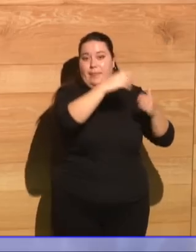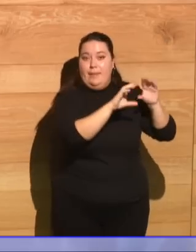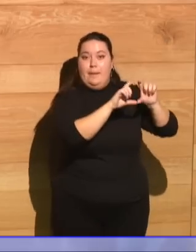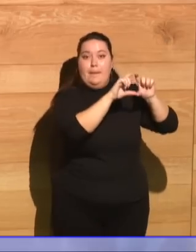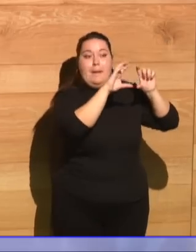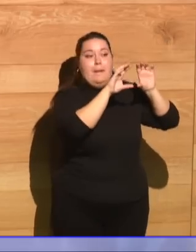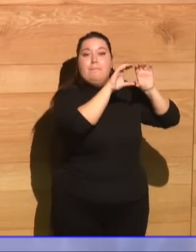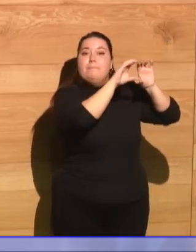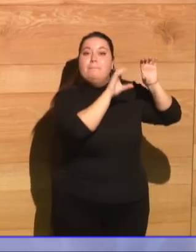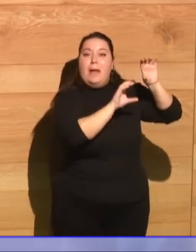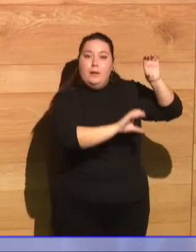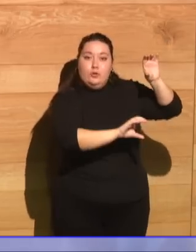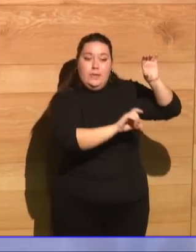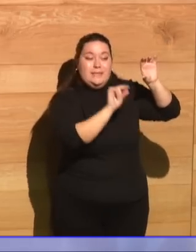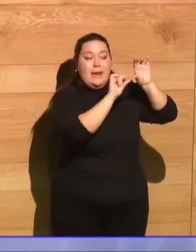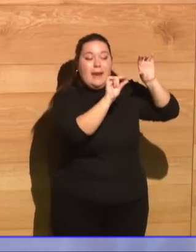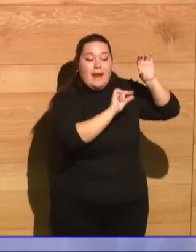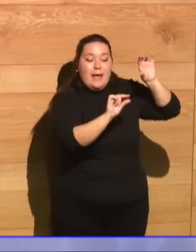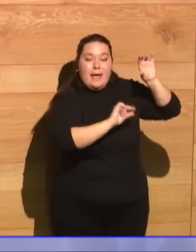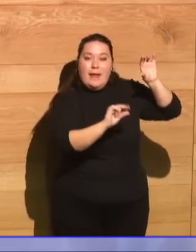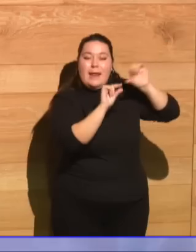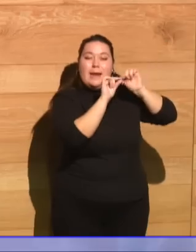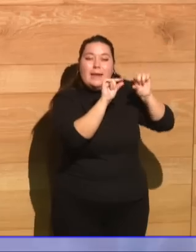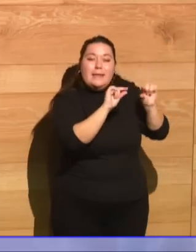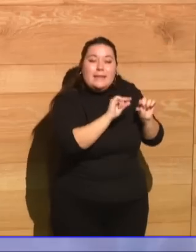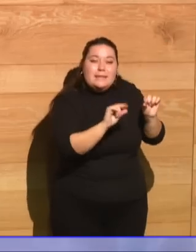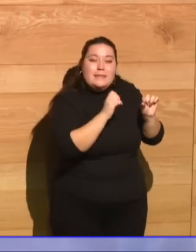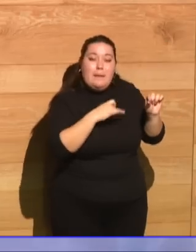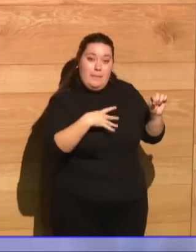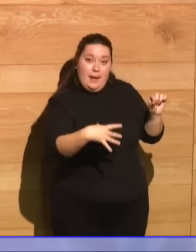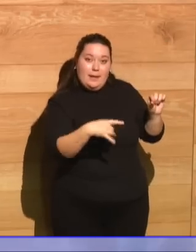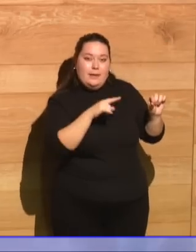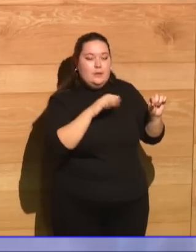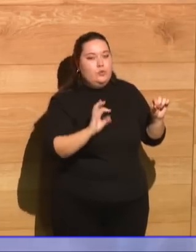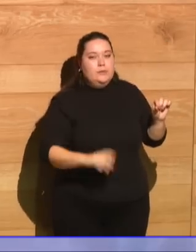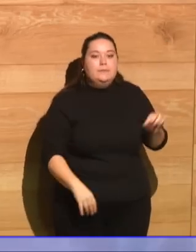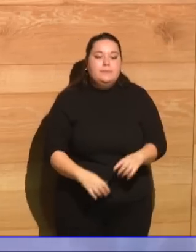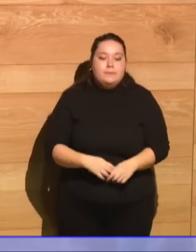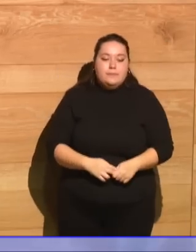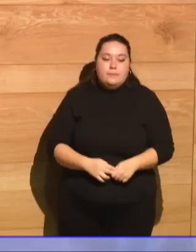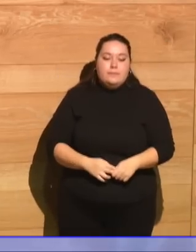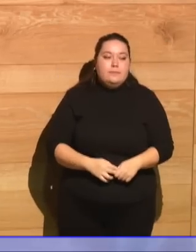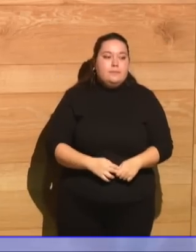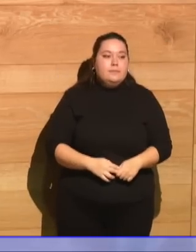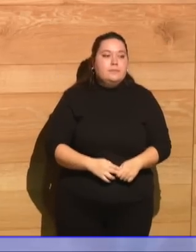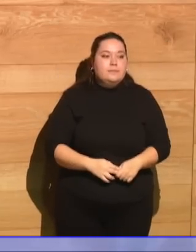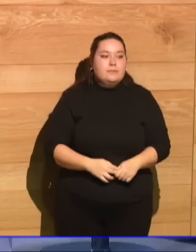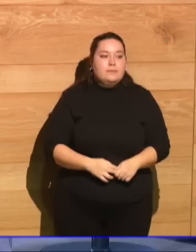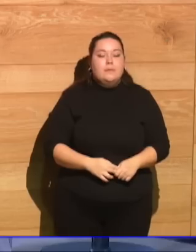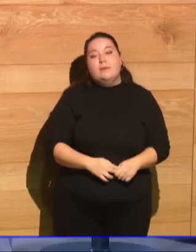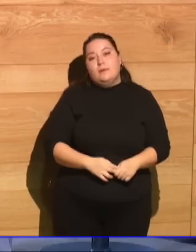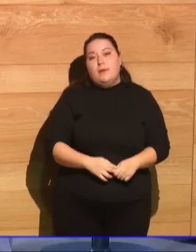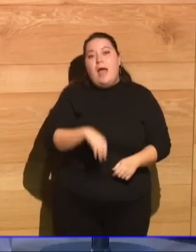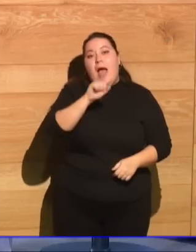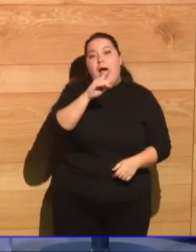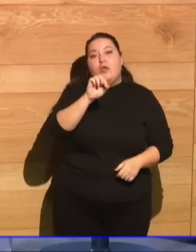baldosines. Adosines. He dicho adosines. Qué bonito. Los Pero es más adosines bonito. Adoquín, baldosín. Porque es más neutro. Los adosines son las casitas de